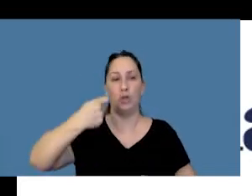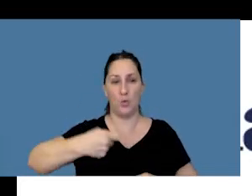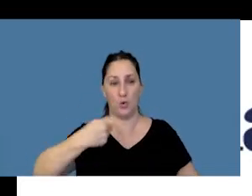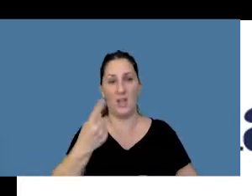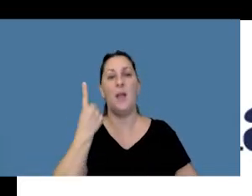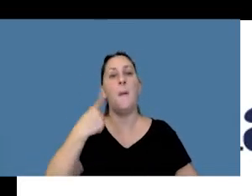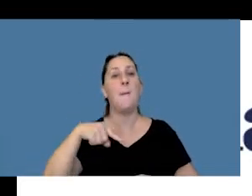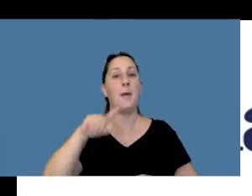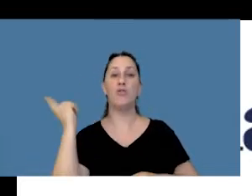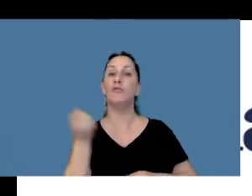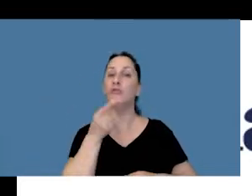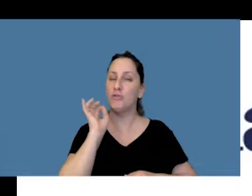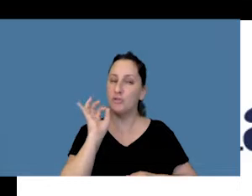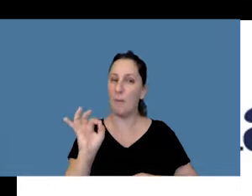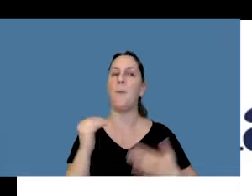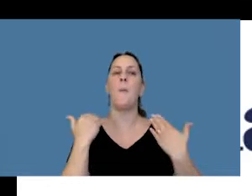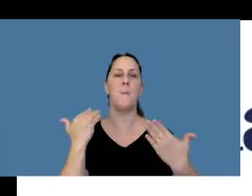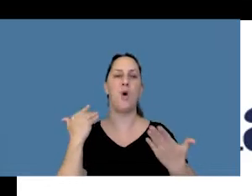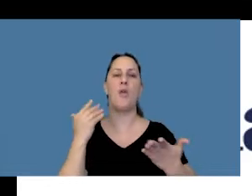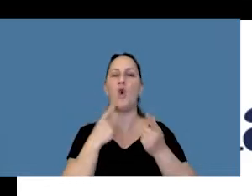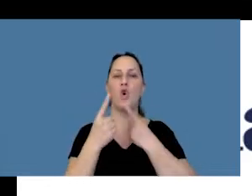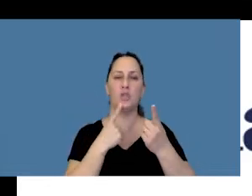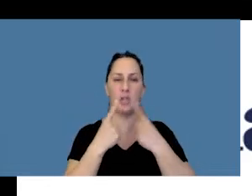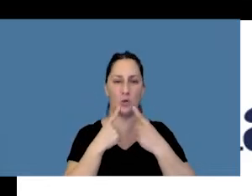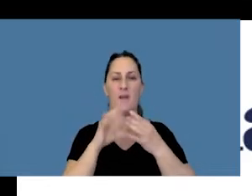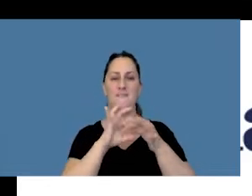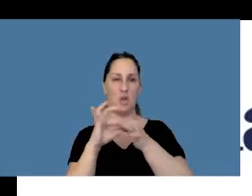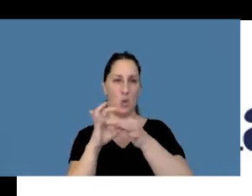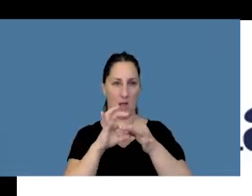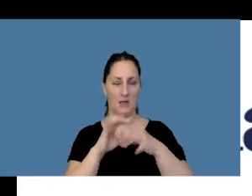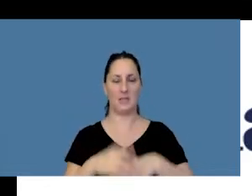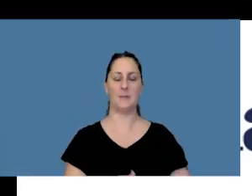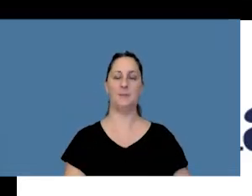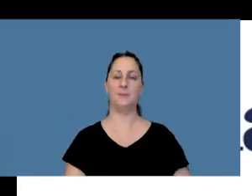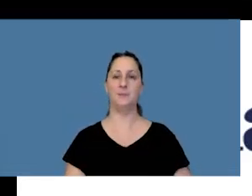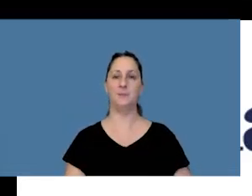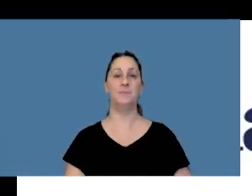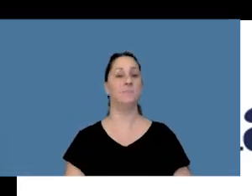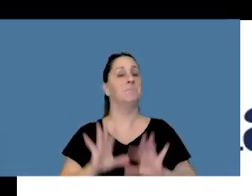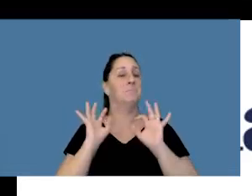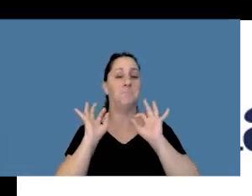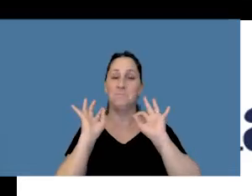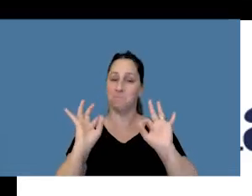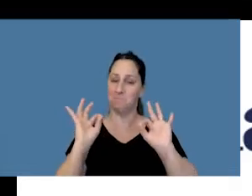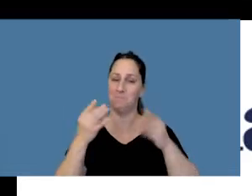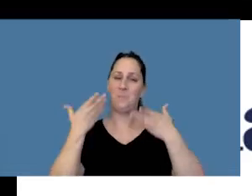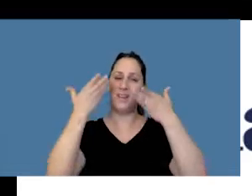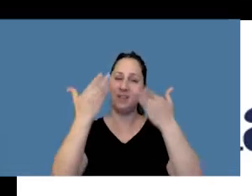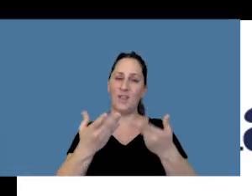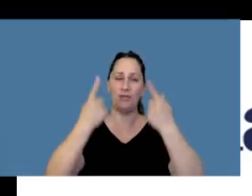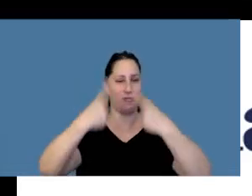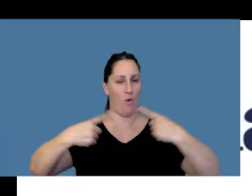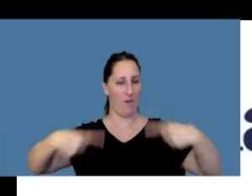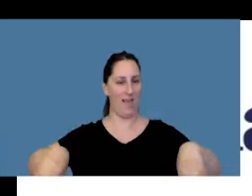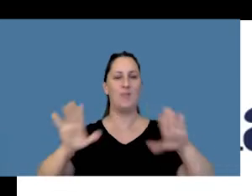que nosotros podemos hacer consultas vinculantes. Y hasta aquí la presentación de las novedades.